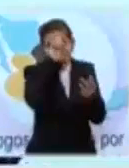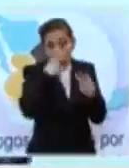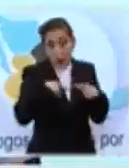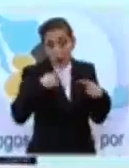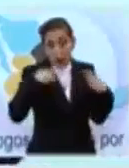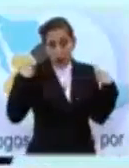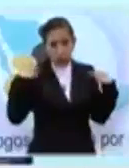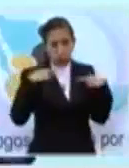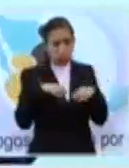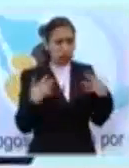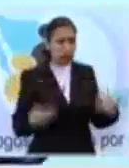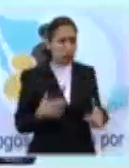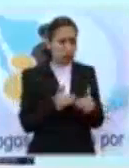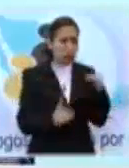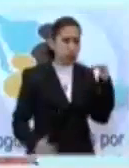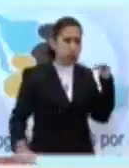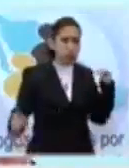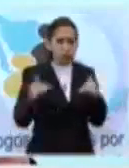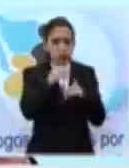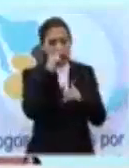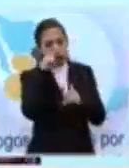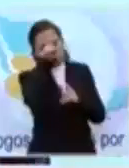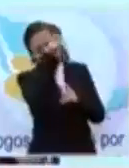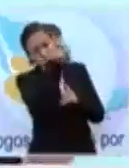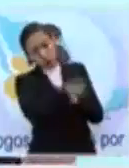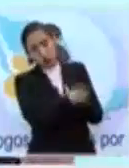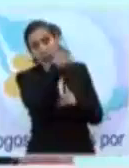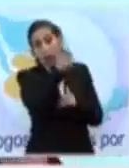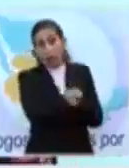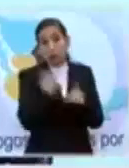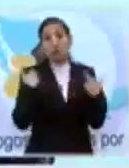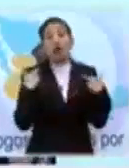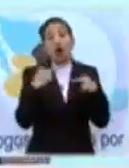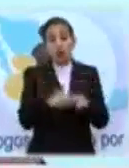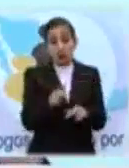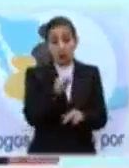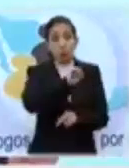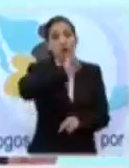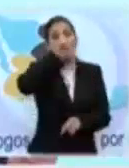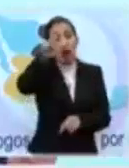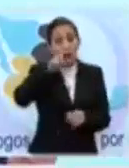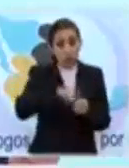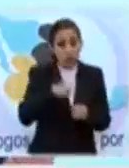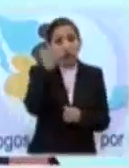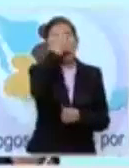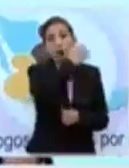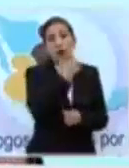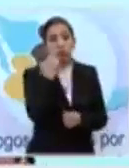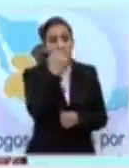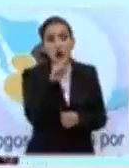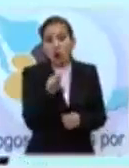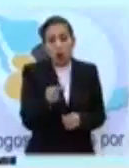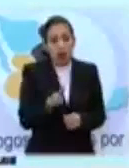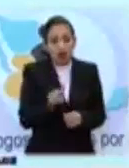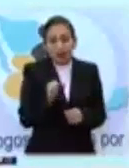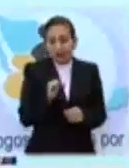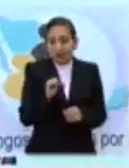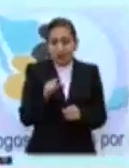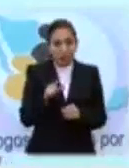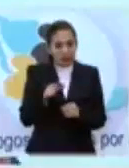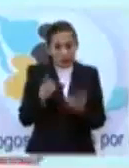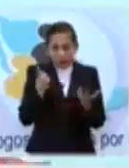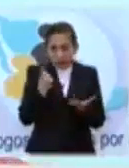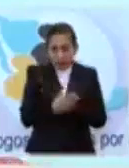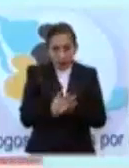académicos, son consejeros que tienen un perfil incluso de académicos, de especialistas en evaluación. No son ni siquiera especialistas